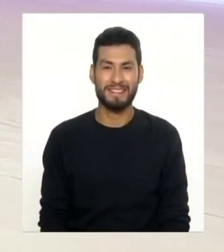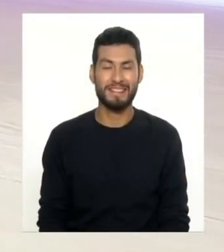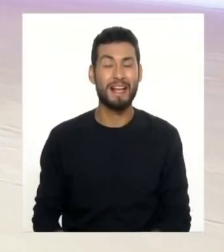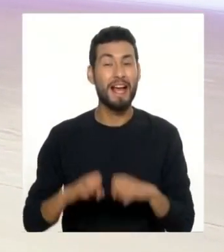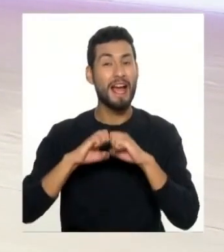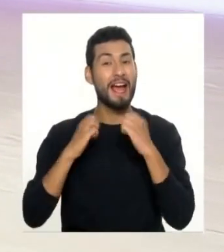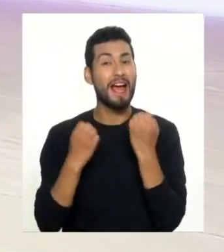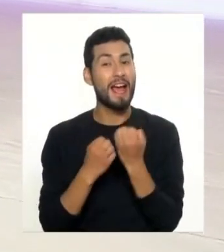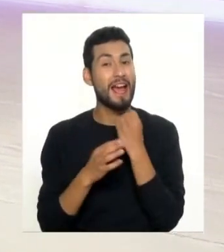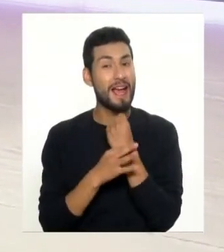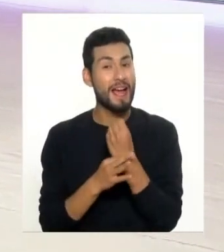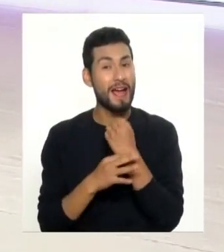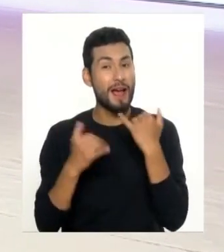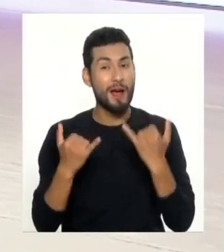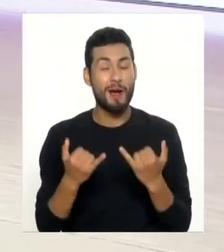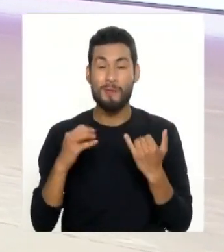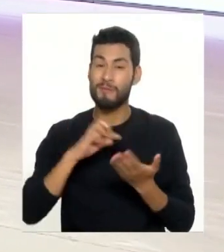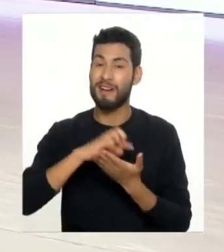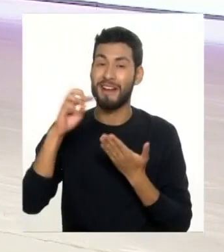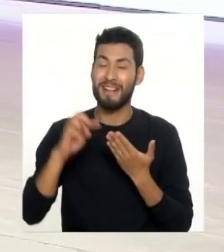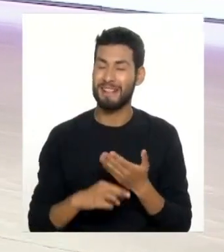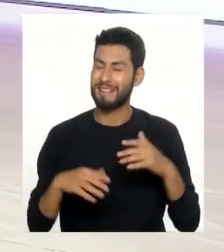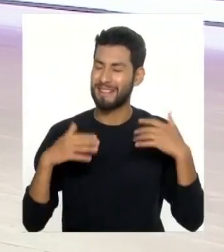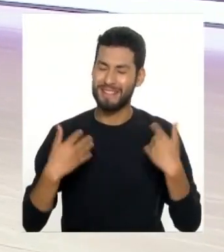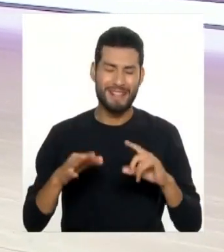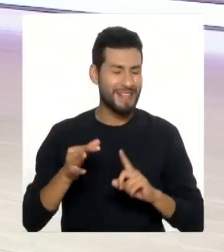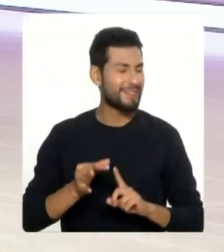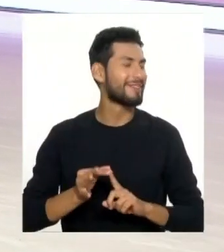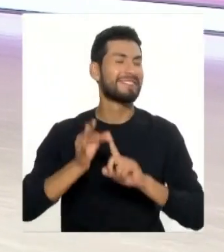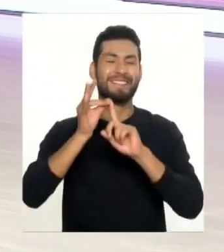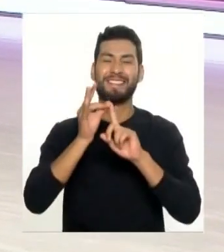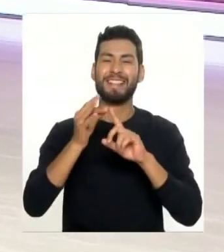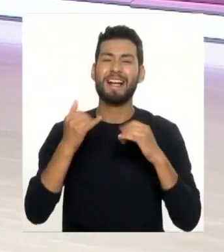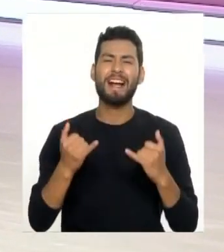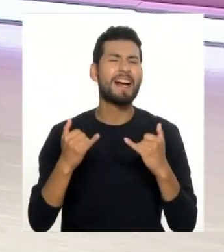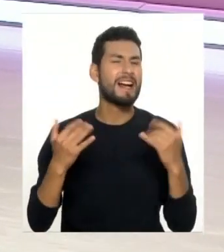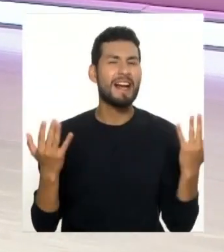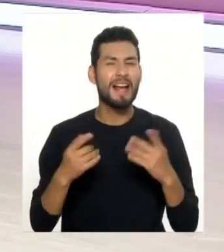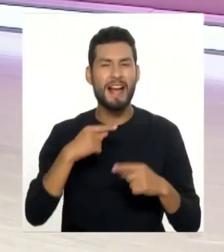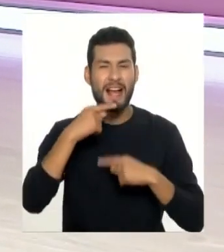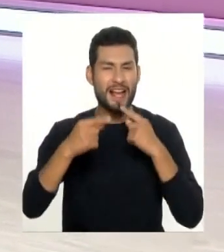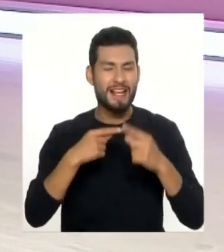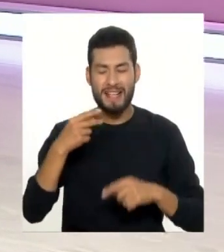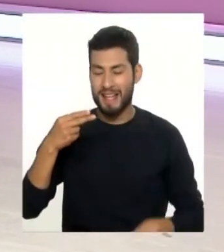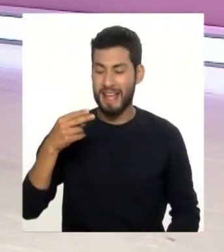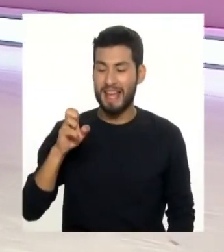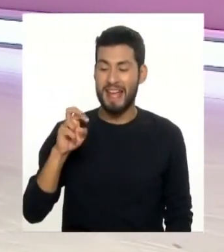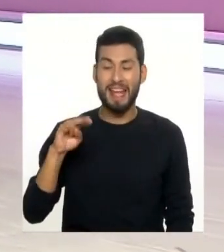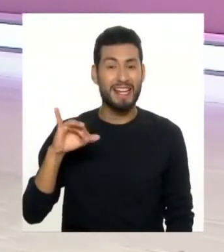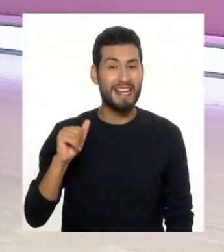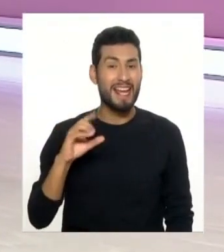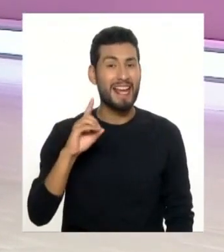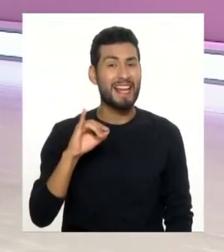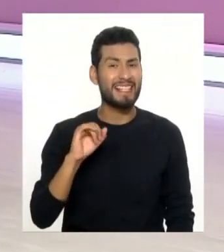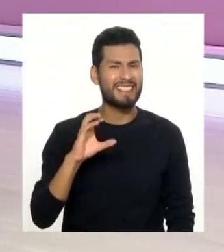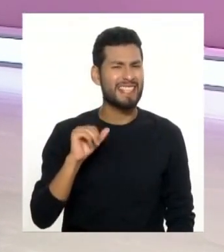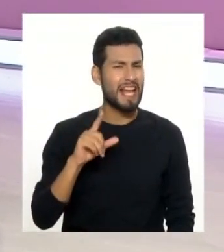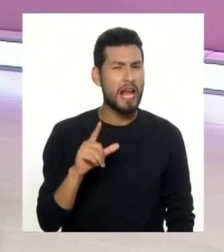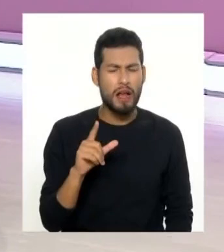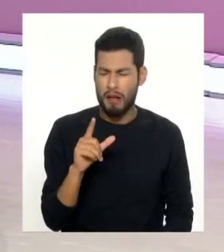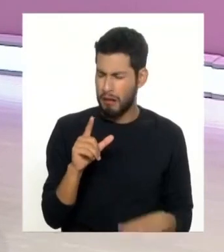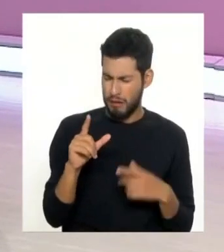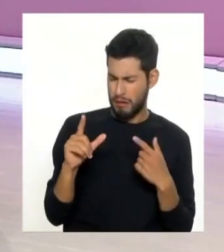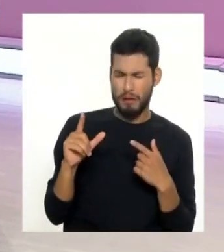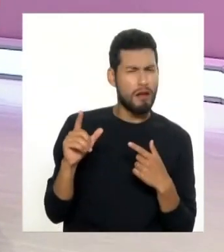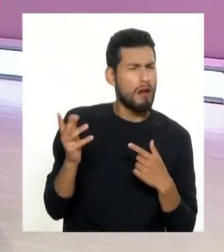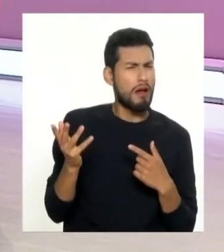Cuerpo Médico tiene hoy un programa muy especial. Vamos a hablar acerca de la hernia discal. Quizá para muchos no